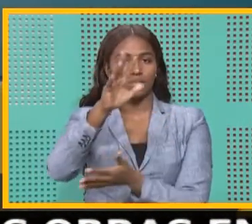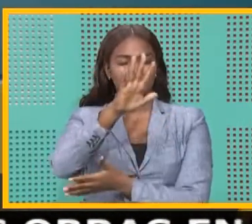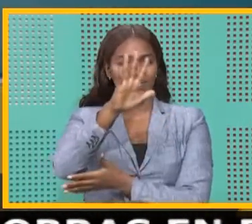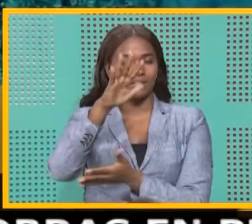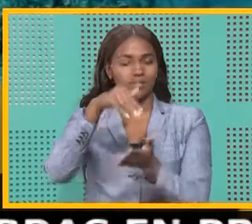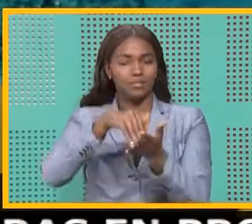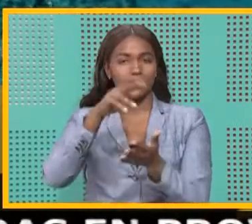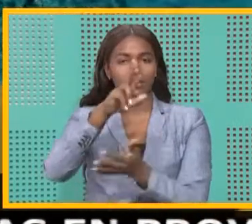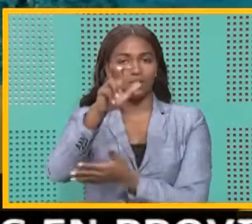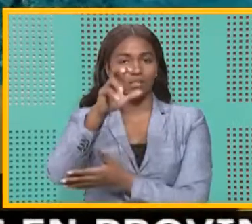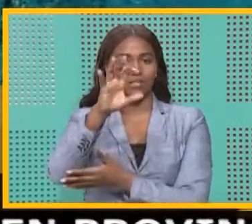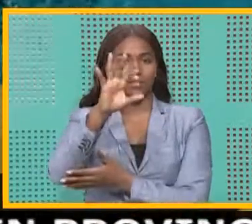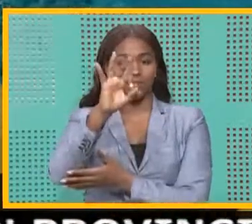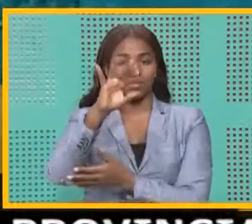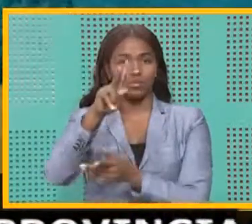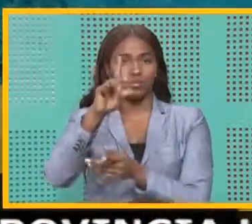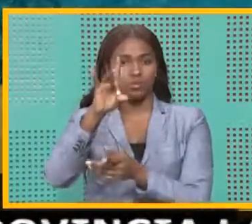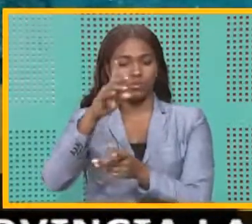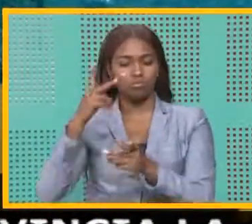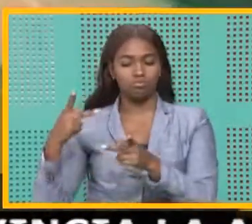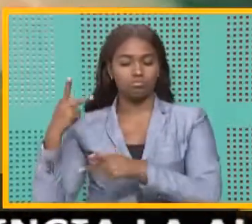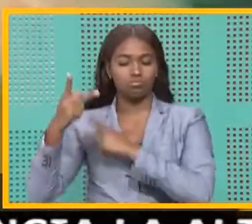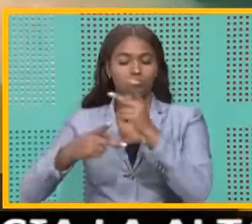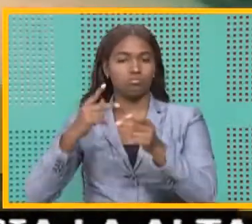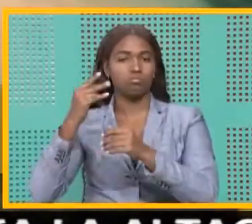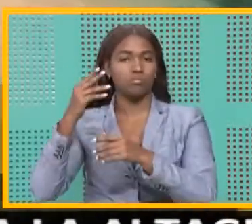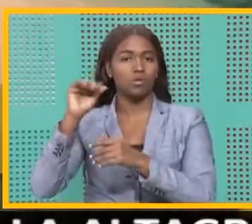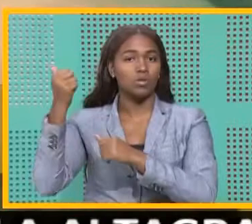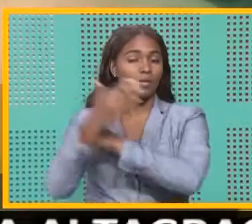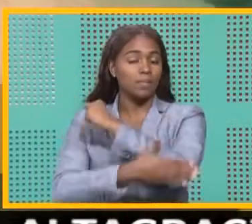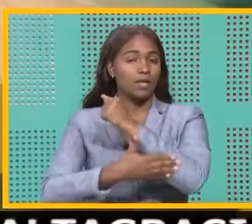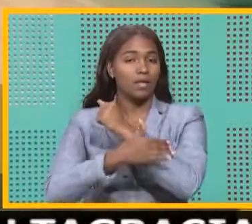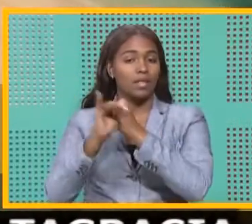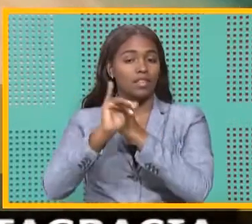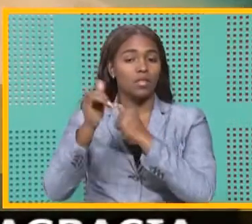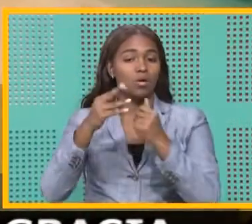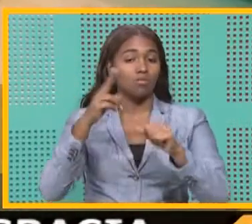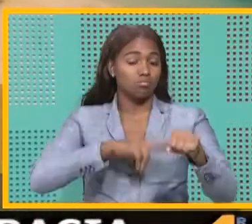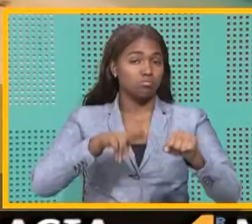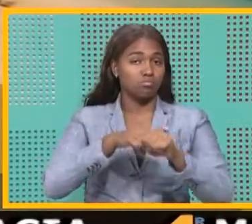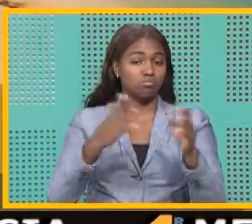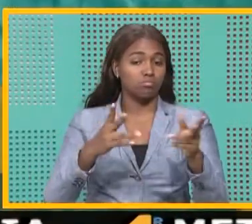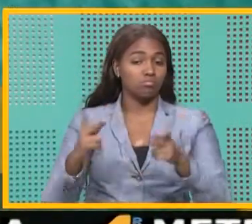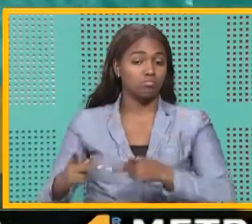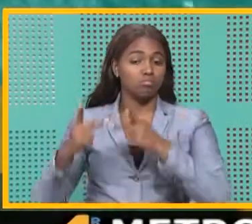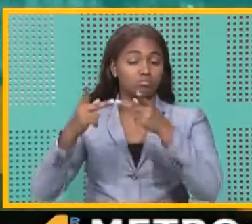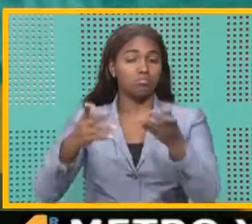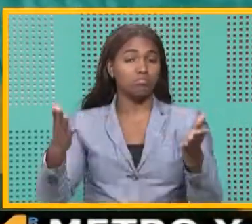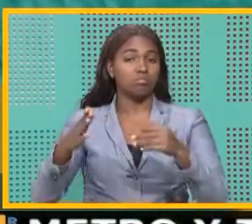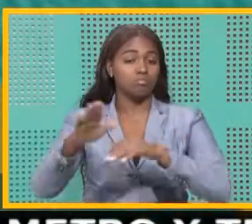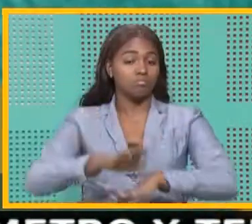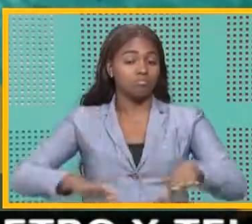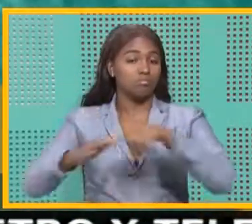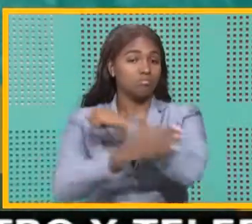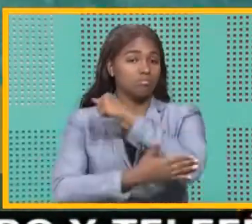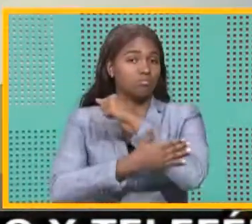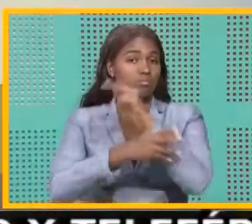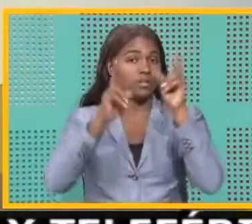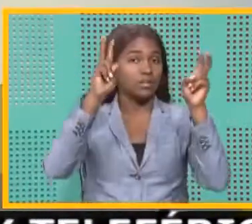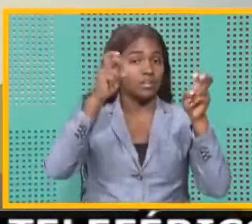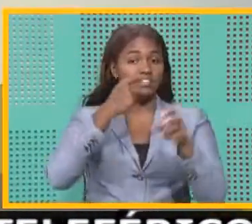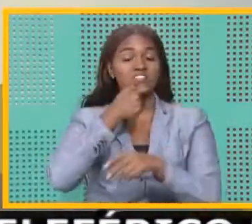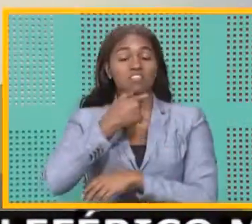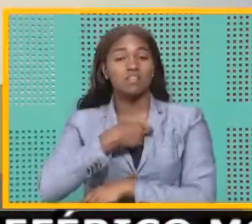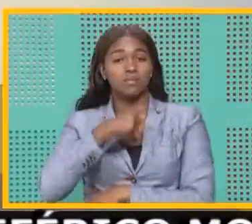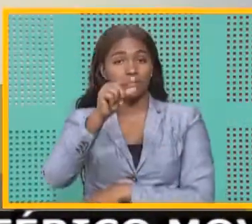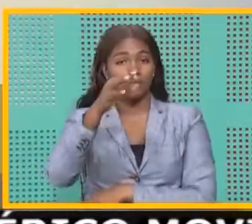2.915.398 turistas extranjeros y nacionales visitaron las áreas protegidas del país. De enero a diciembre del 2019, las 128